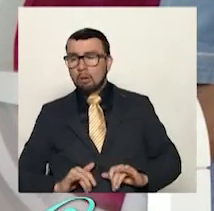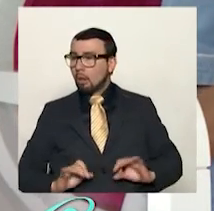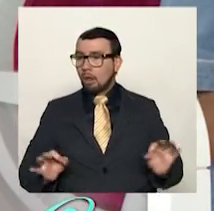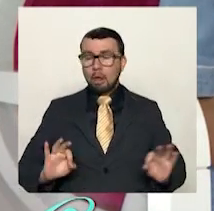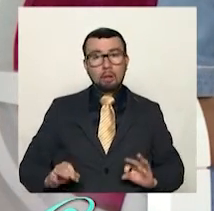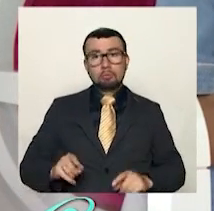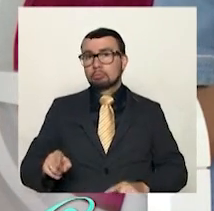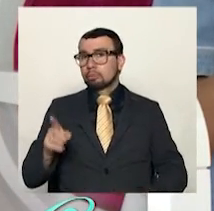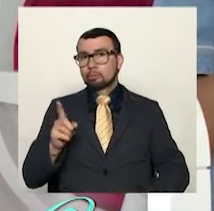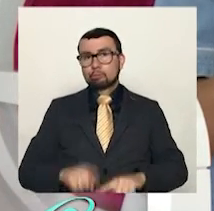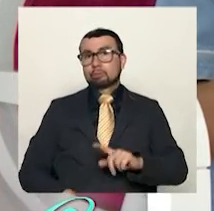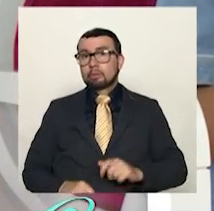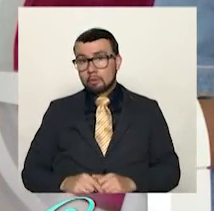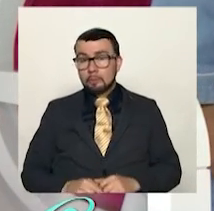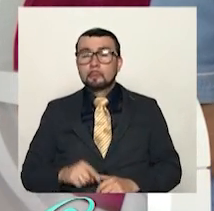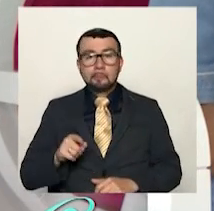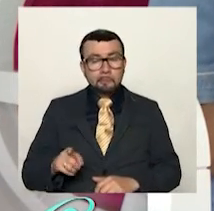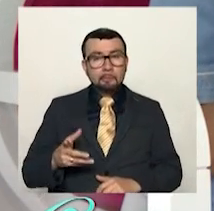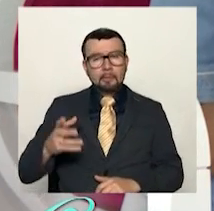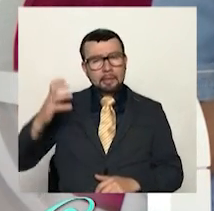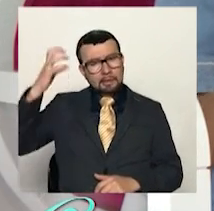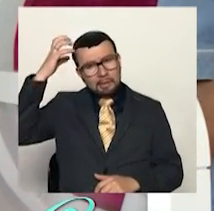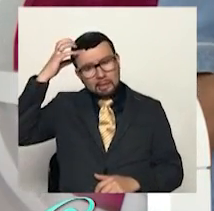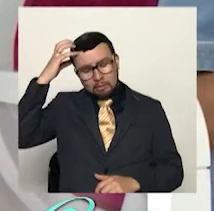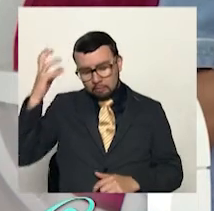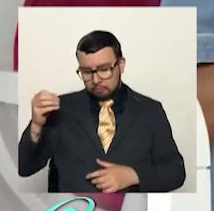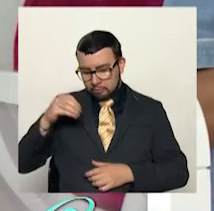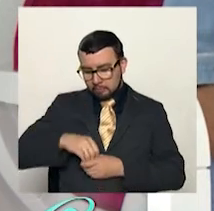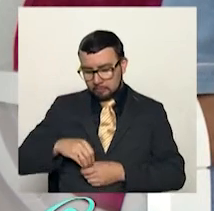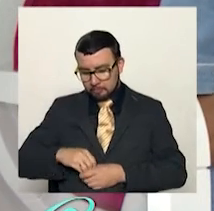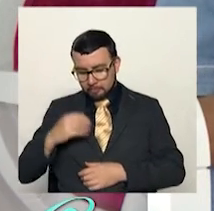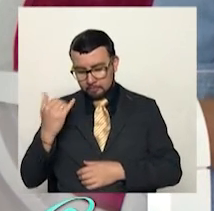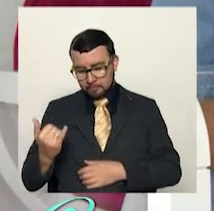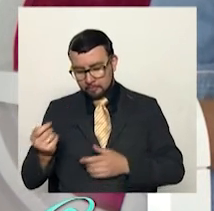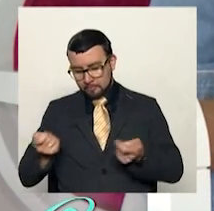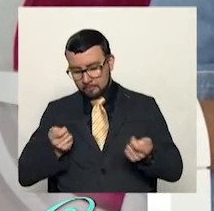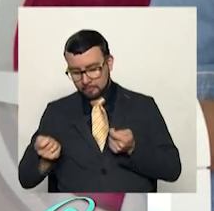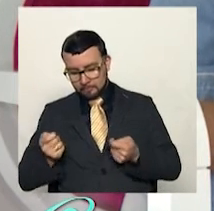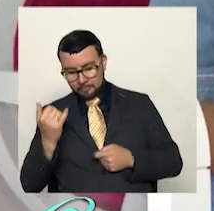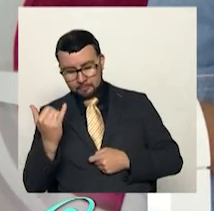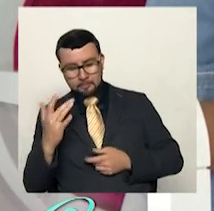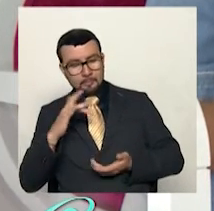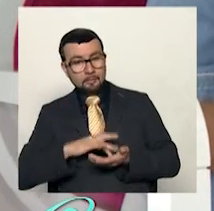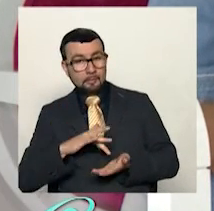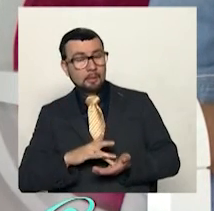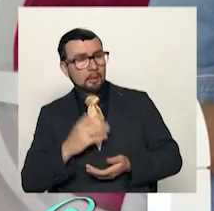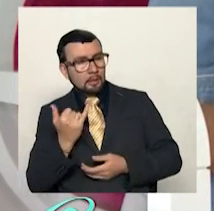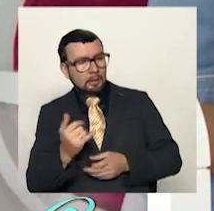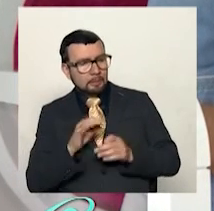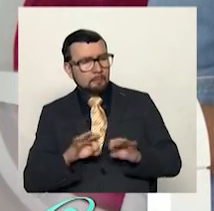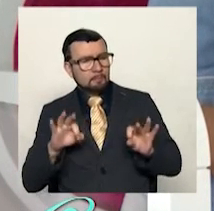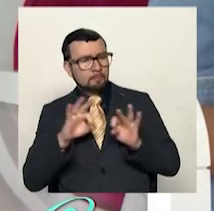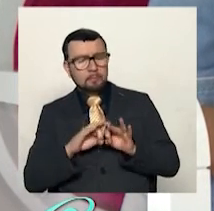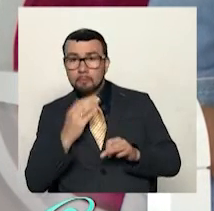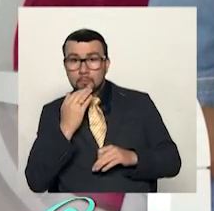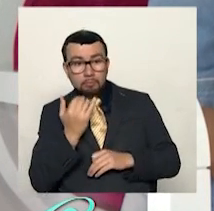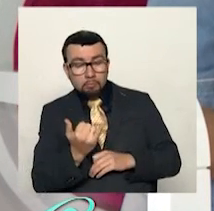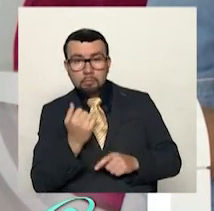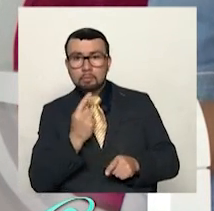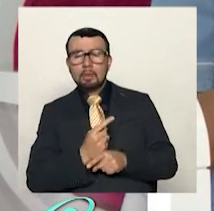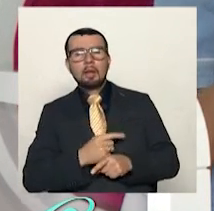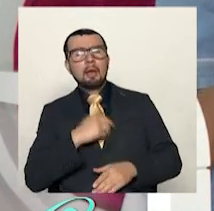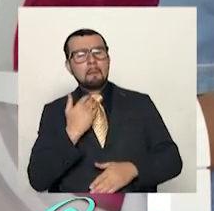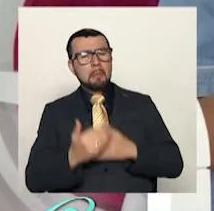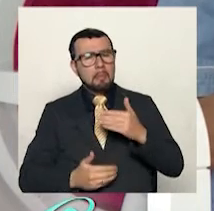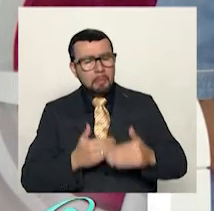O sea, el cerebro y el sistema intestinal es algo impresionante. Fuera de eso, pasamos durante ese tiempo